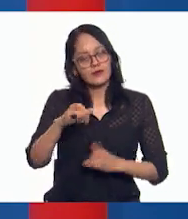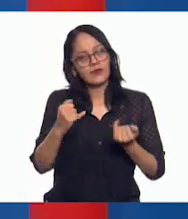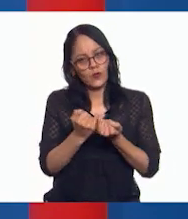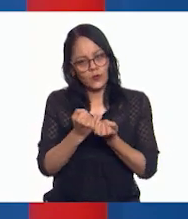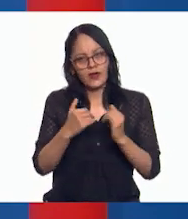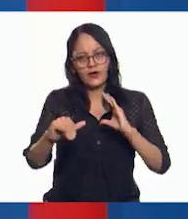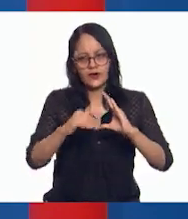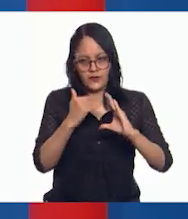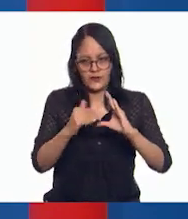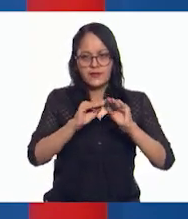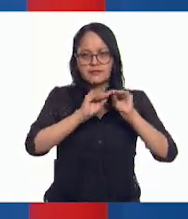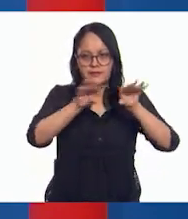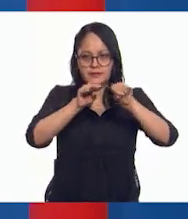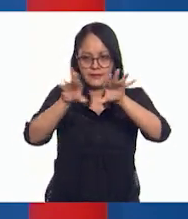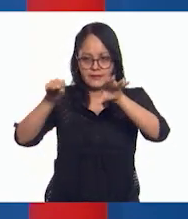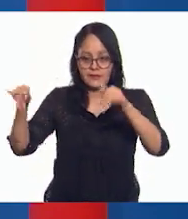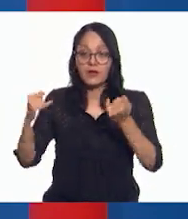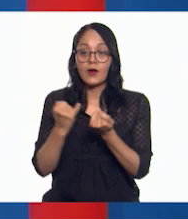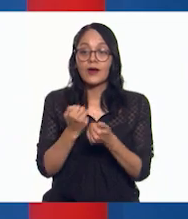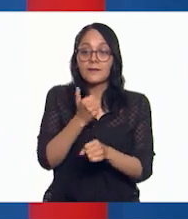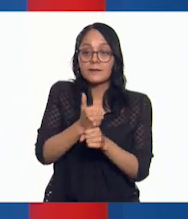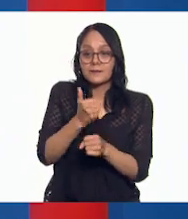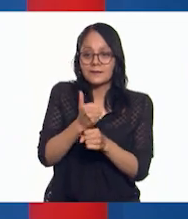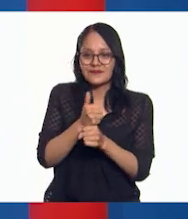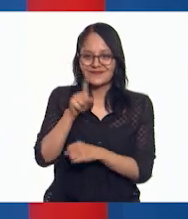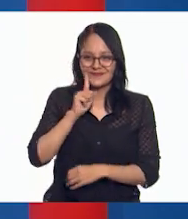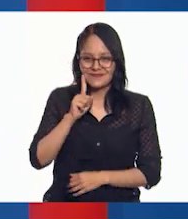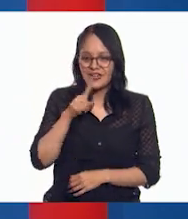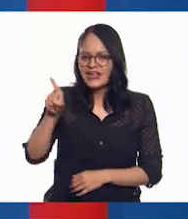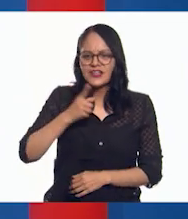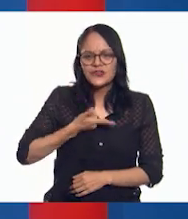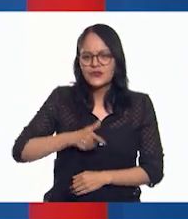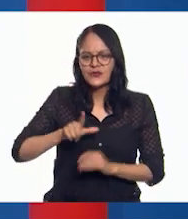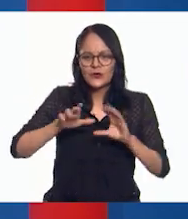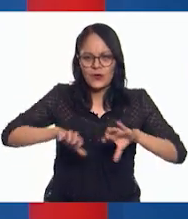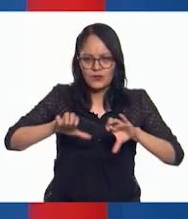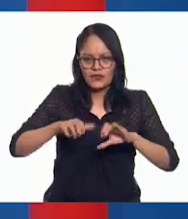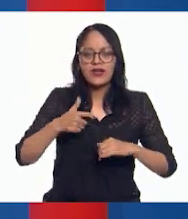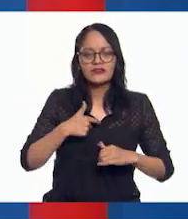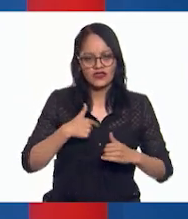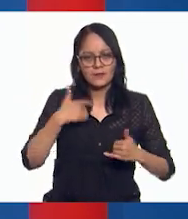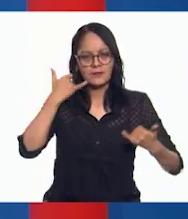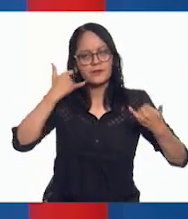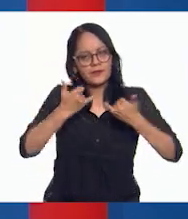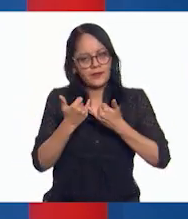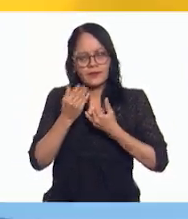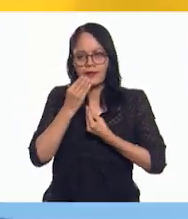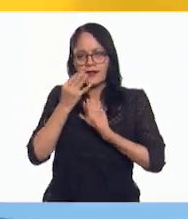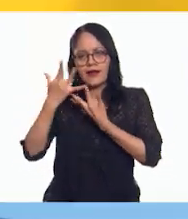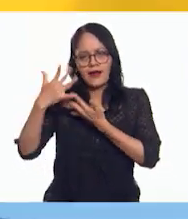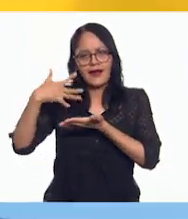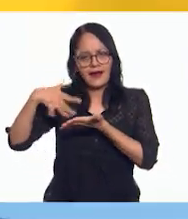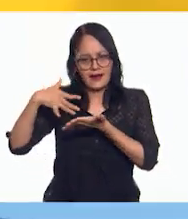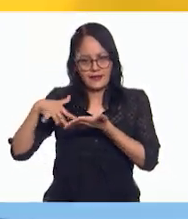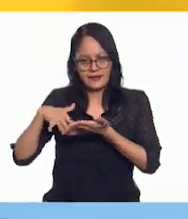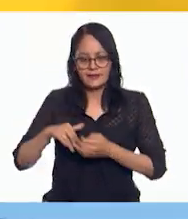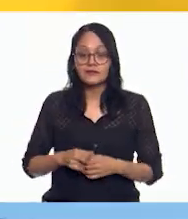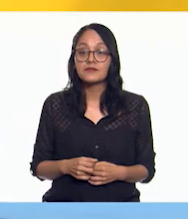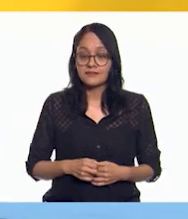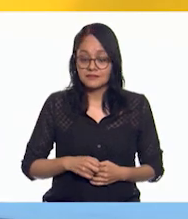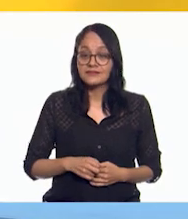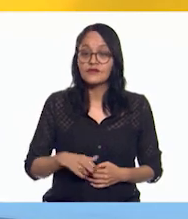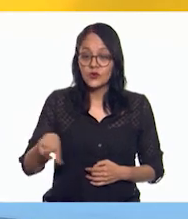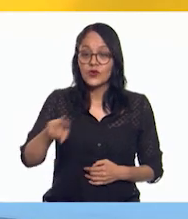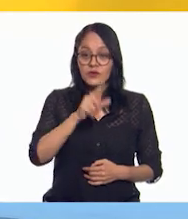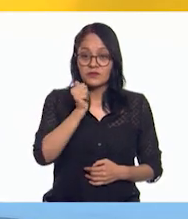correo electrónico, y a mi abuelita, como no le gustan las computadoras, se lo leeré por teléfono. Estudiantes,